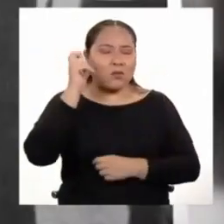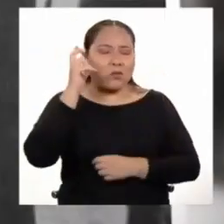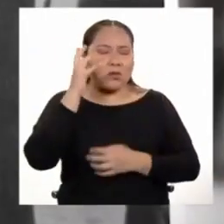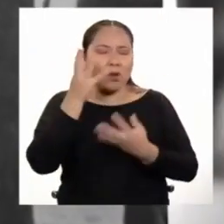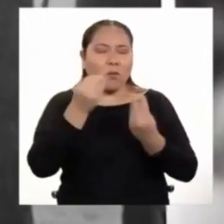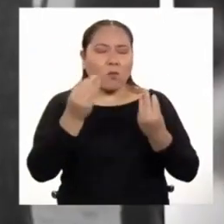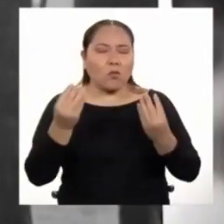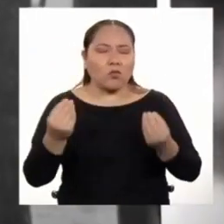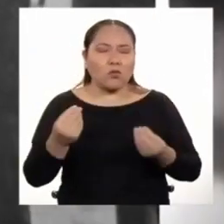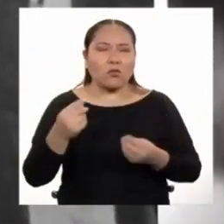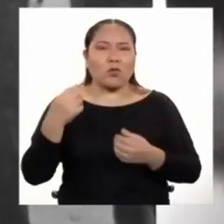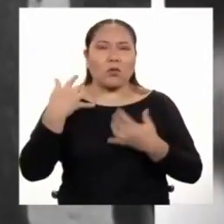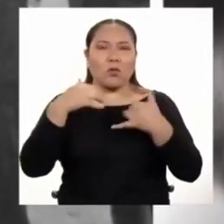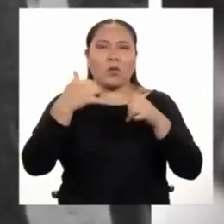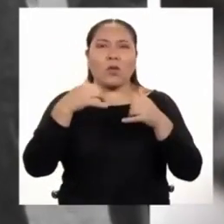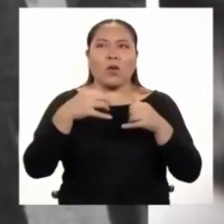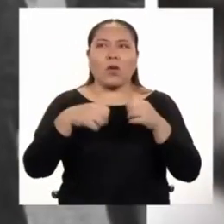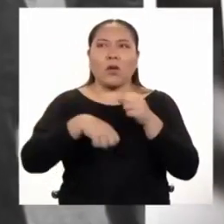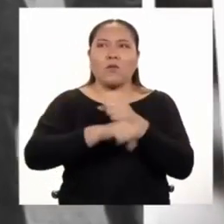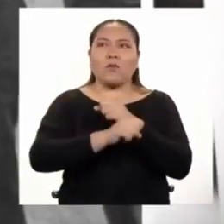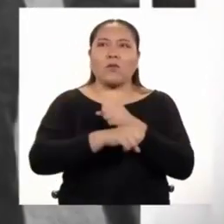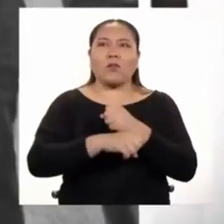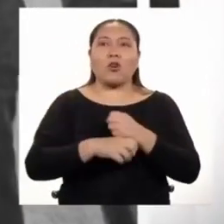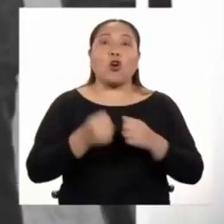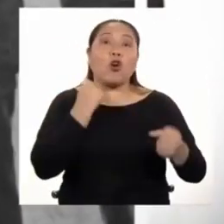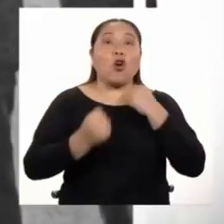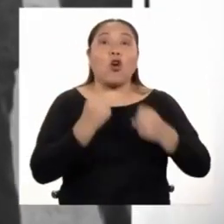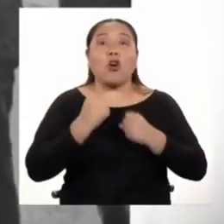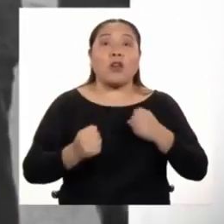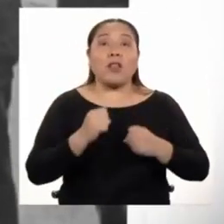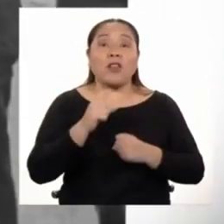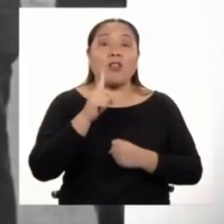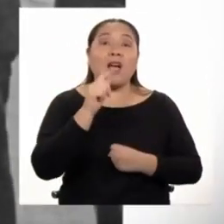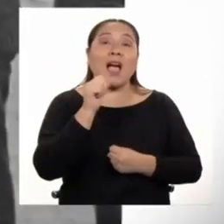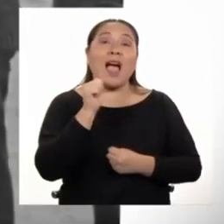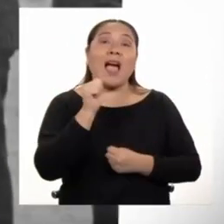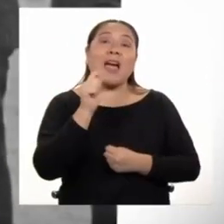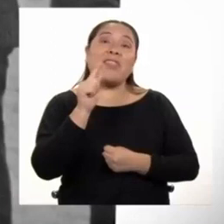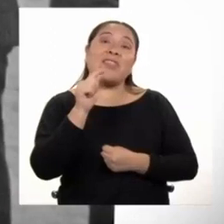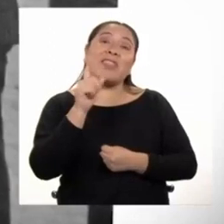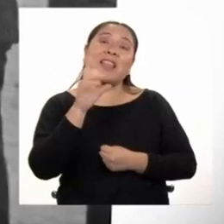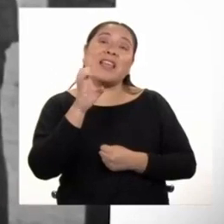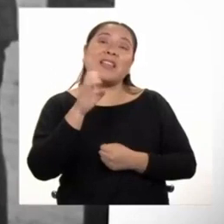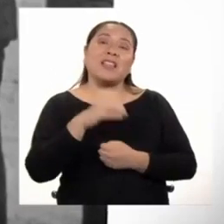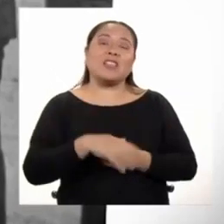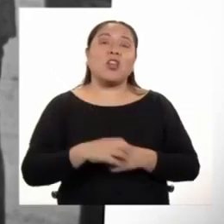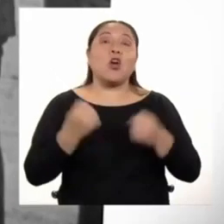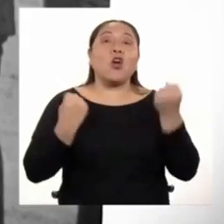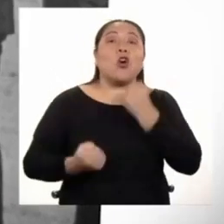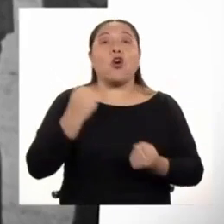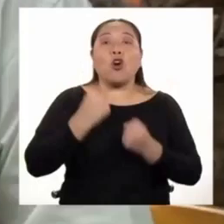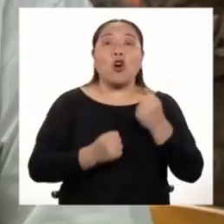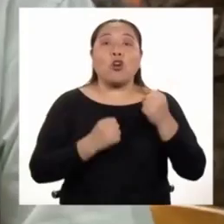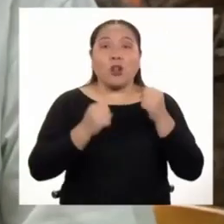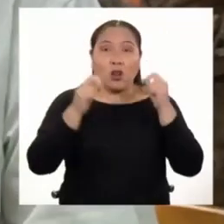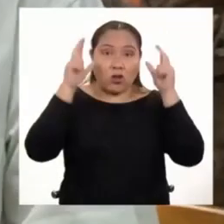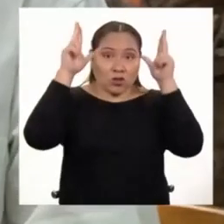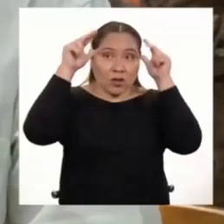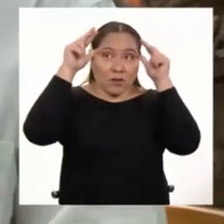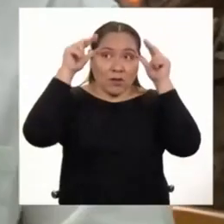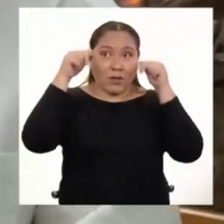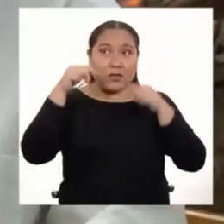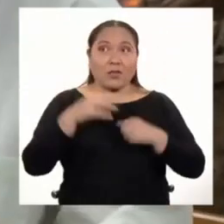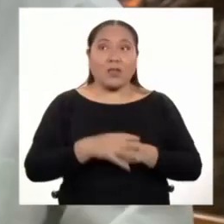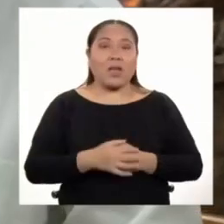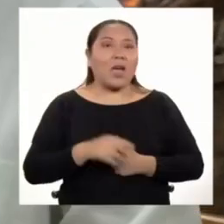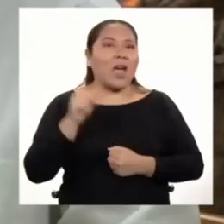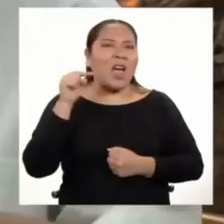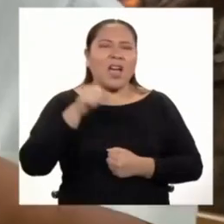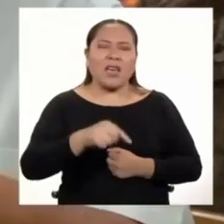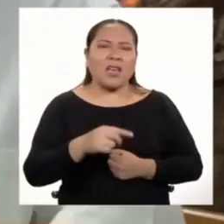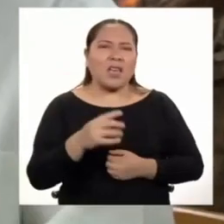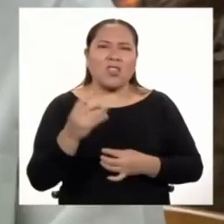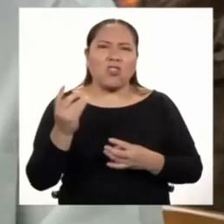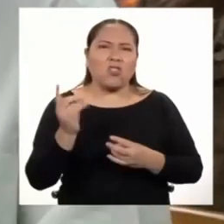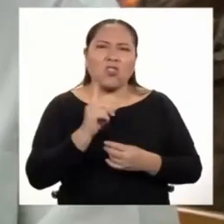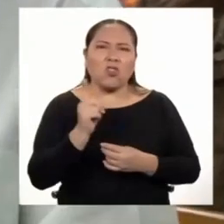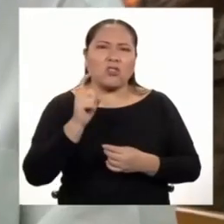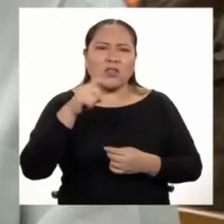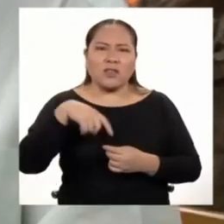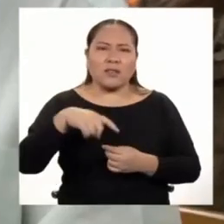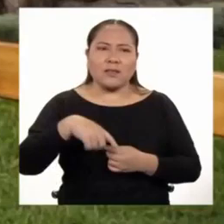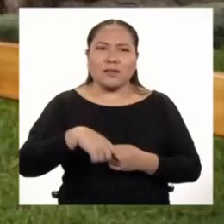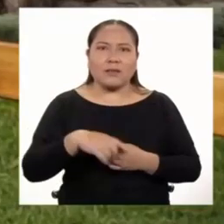fútbol peruano. Antes se decía, corren los atletas. También decían, corren los caballos. Corren los atletas. En el fútbol la velocidad no está en las piernas,